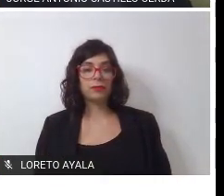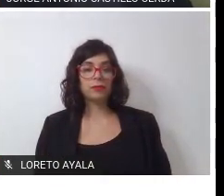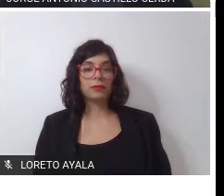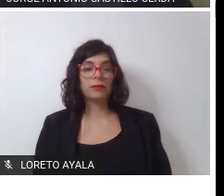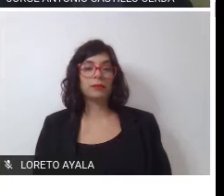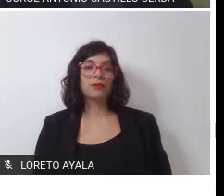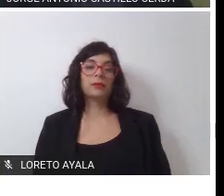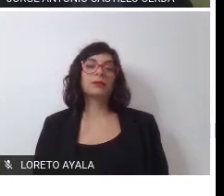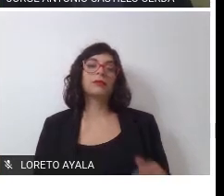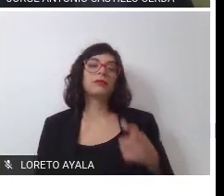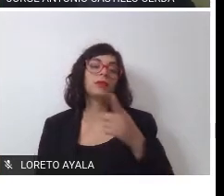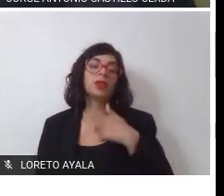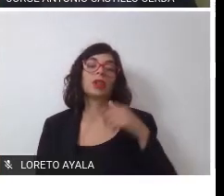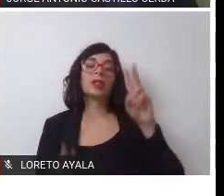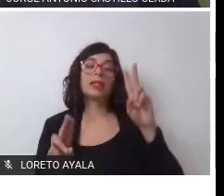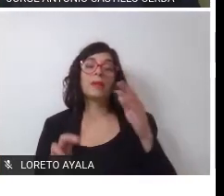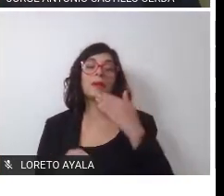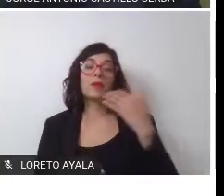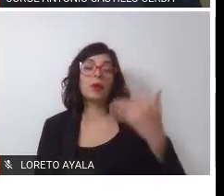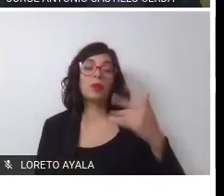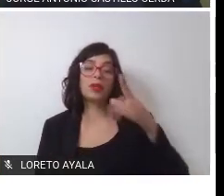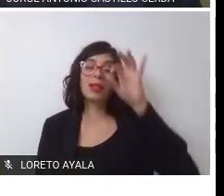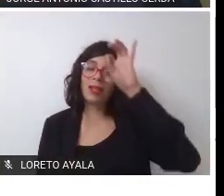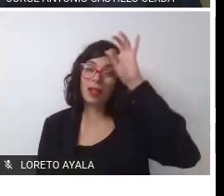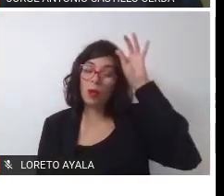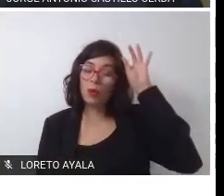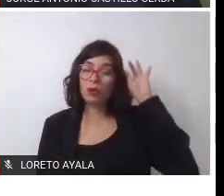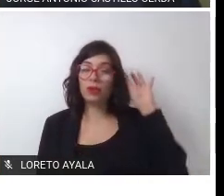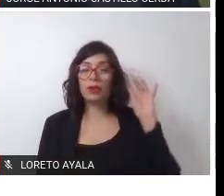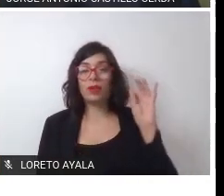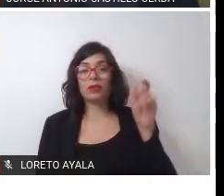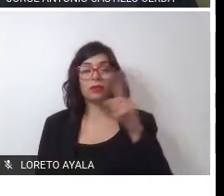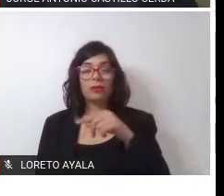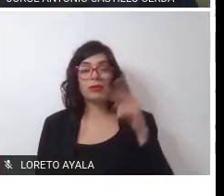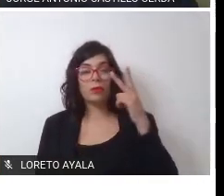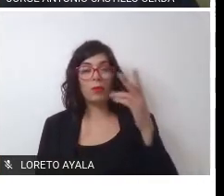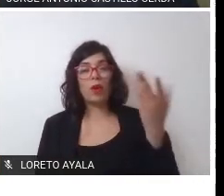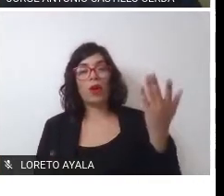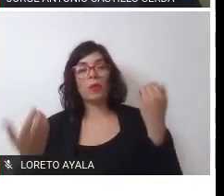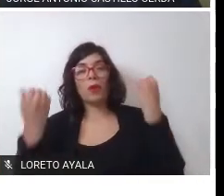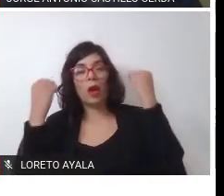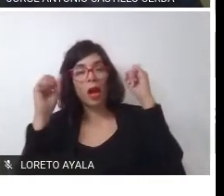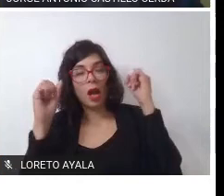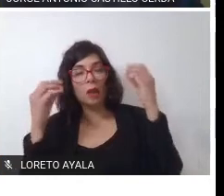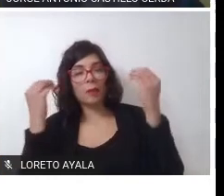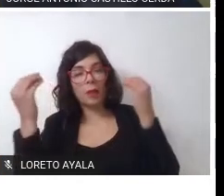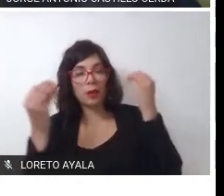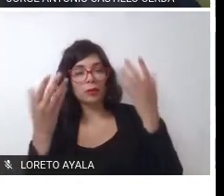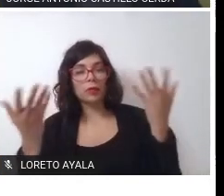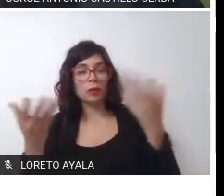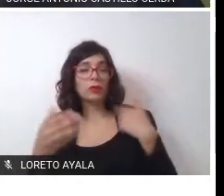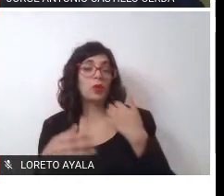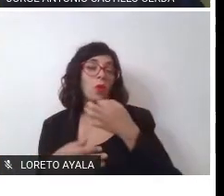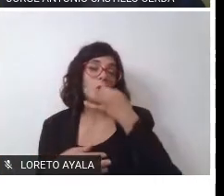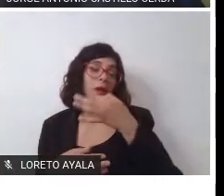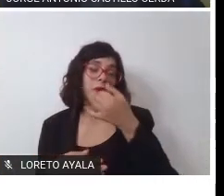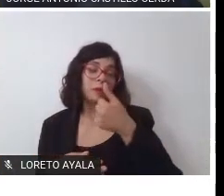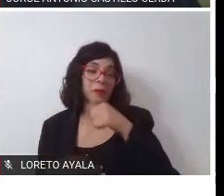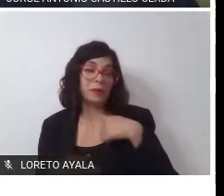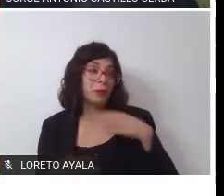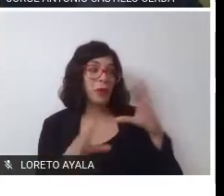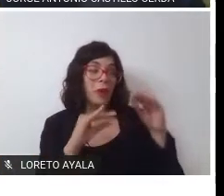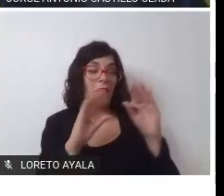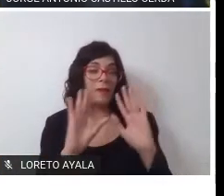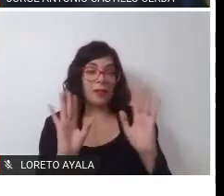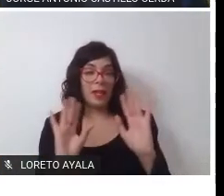neurociencia. Ahí creo que se abre un nicho de capacitación y de todo. Ya, yo les cuento como infidencia, no lo he conversado